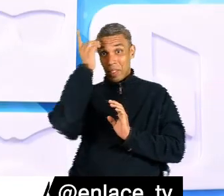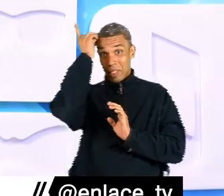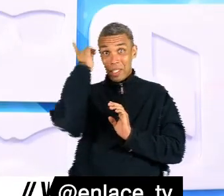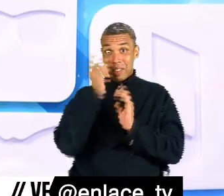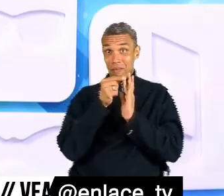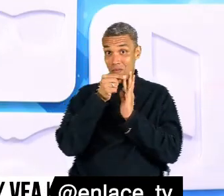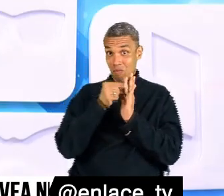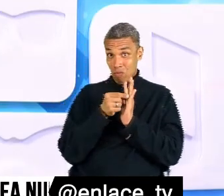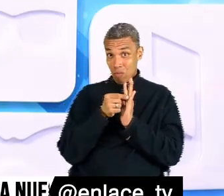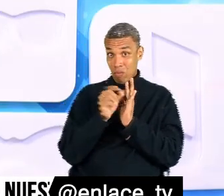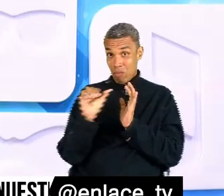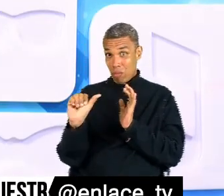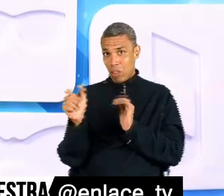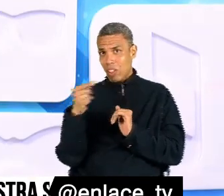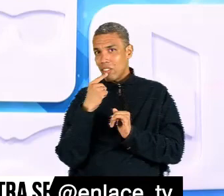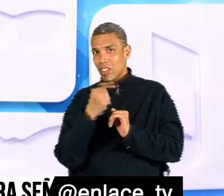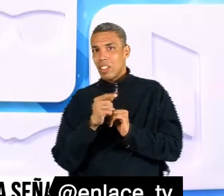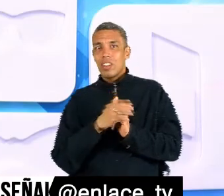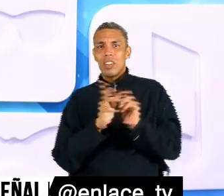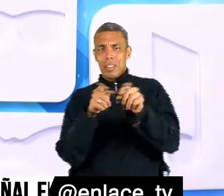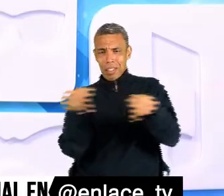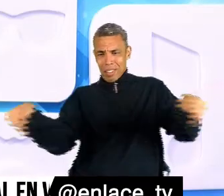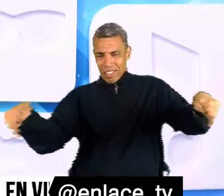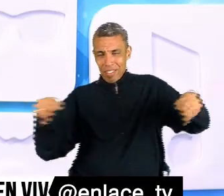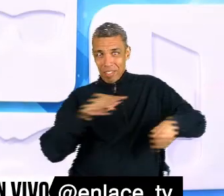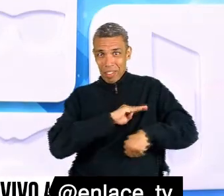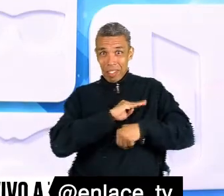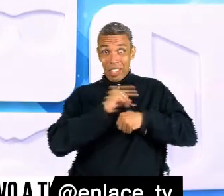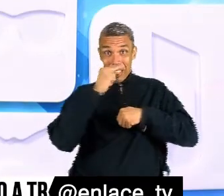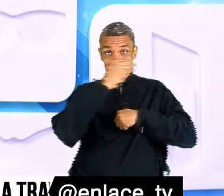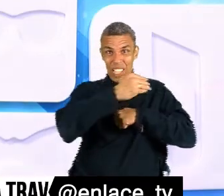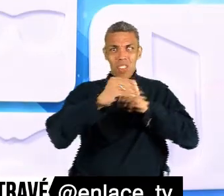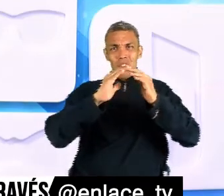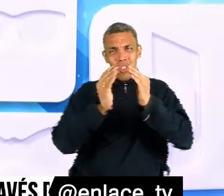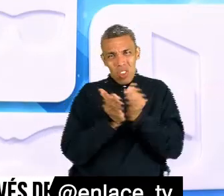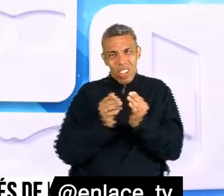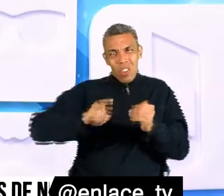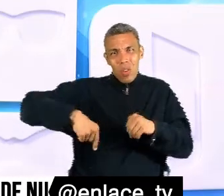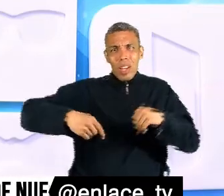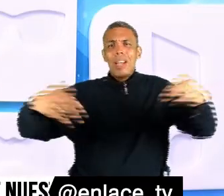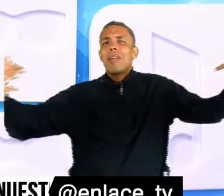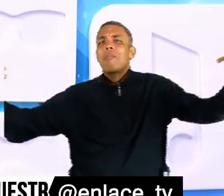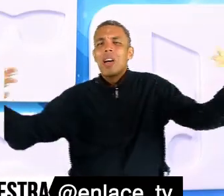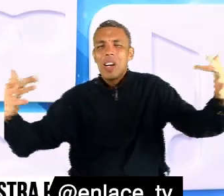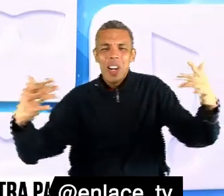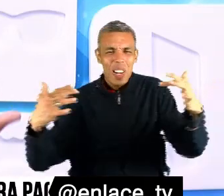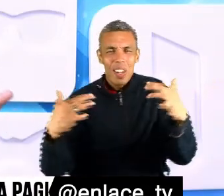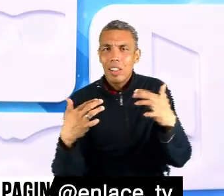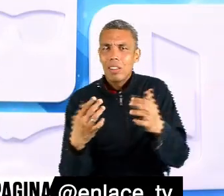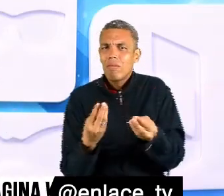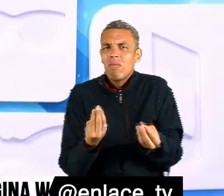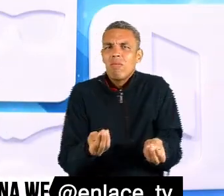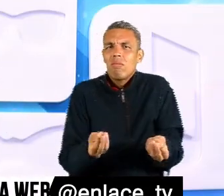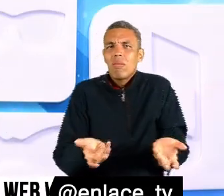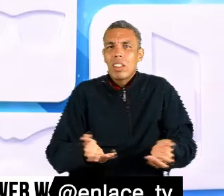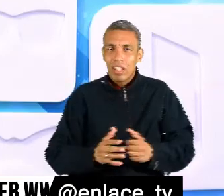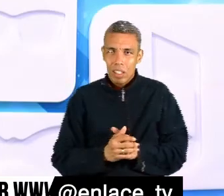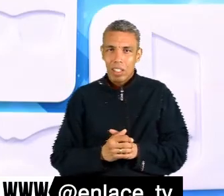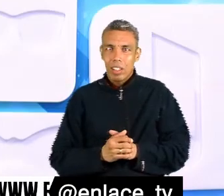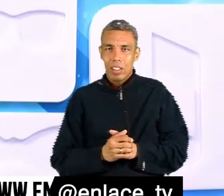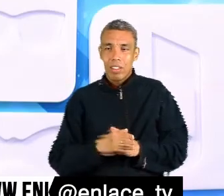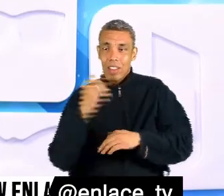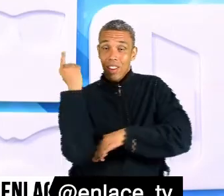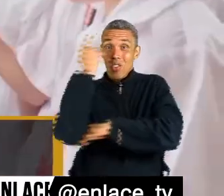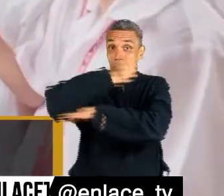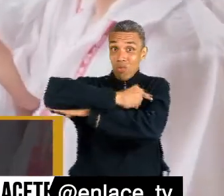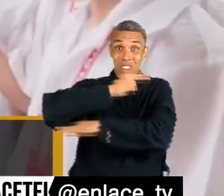del Palacio Municipal niños de las distintas instituciones educativas de nuestra ciudad. Esto para celebrar el mes de la niñez.